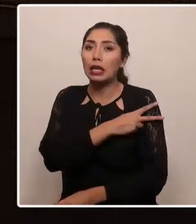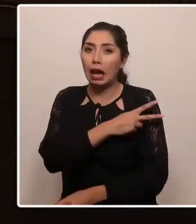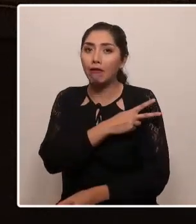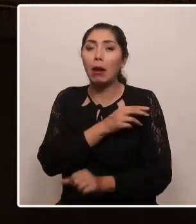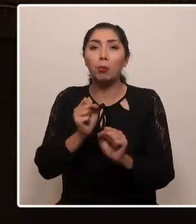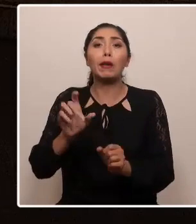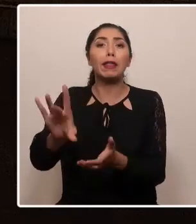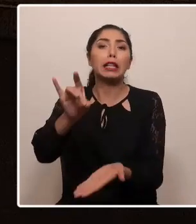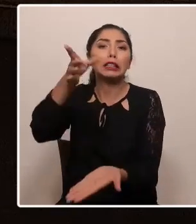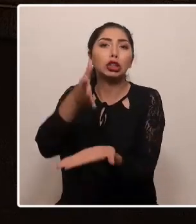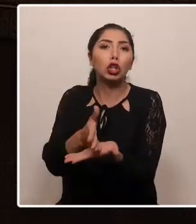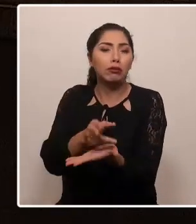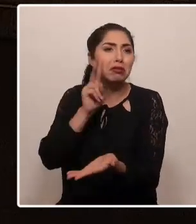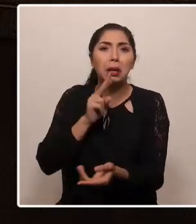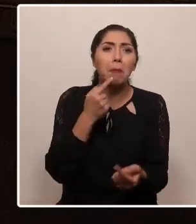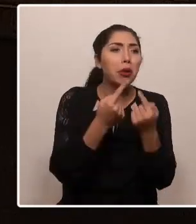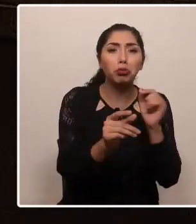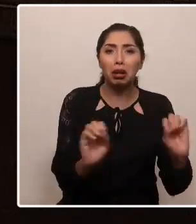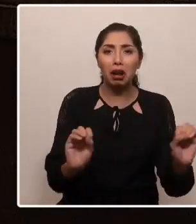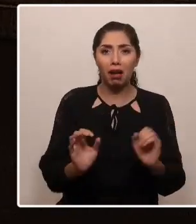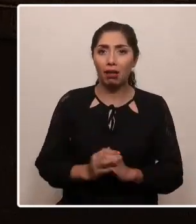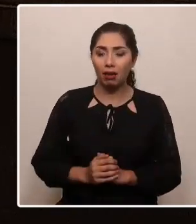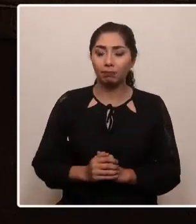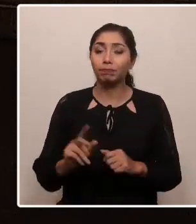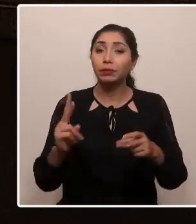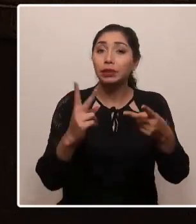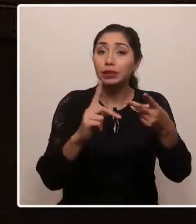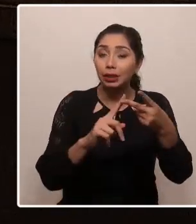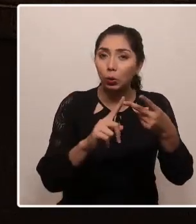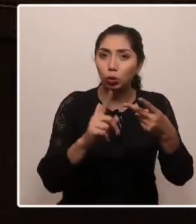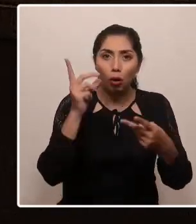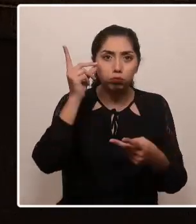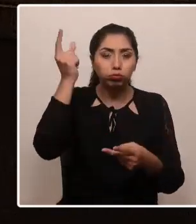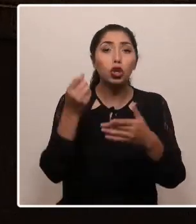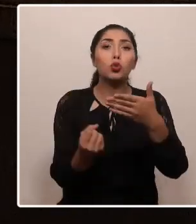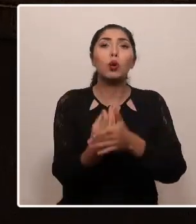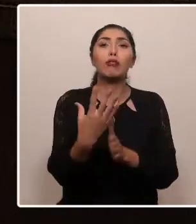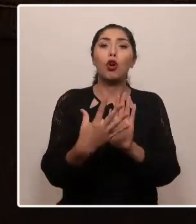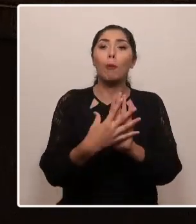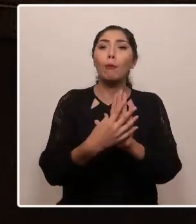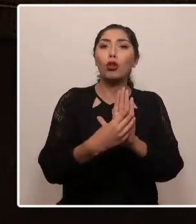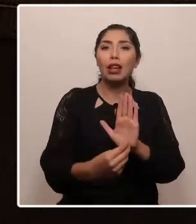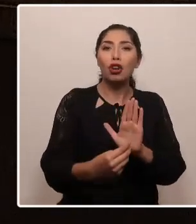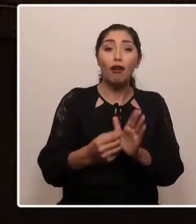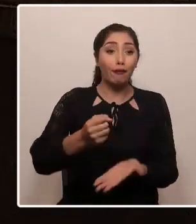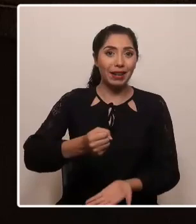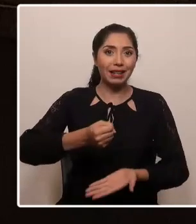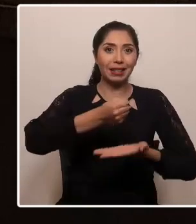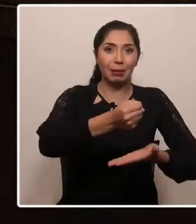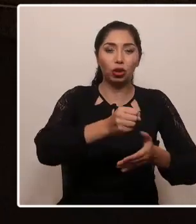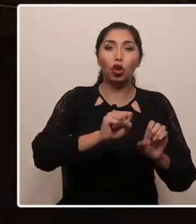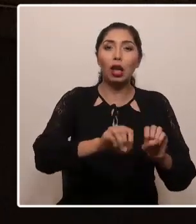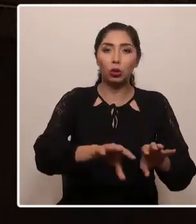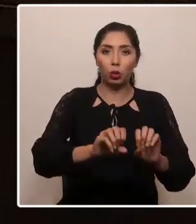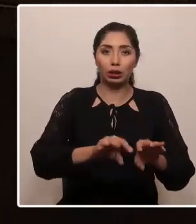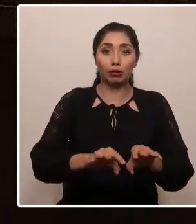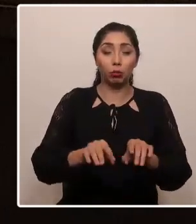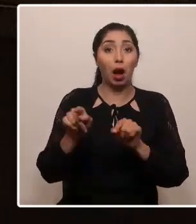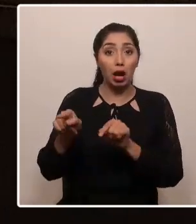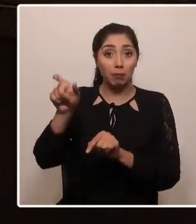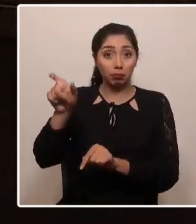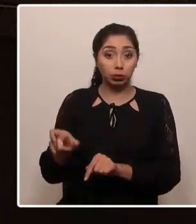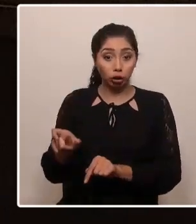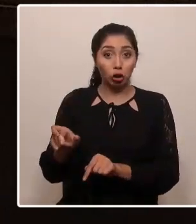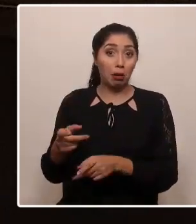ser el dueño de la institución. En segundo lugar, la creación de un nuevo modelo de financiamiento educativo, en el cual sostenedores privados